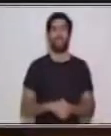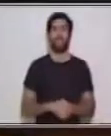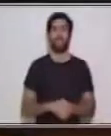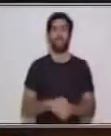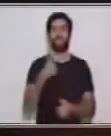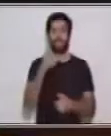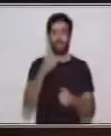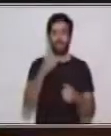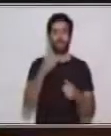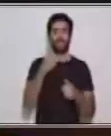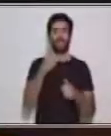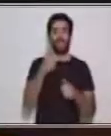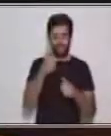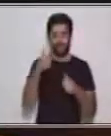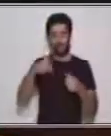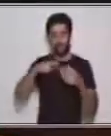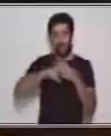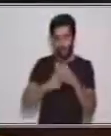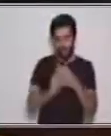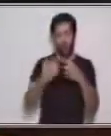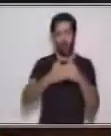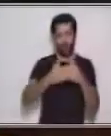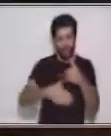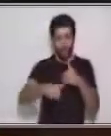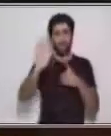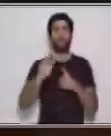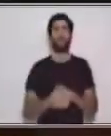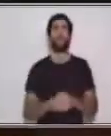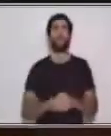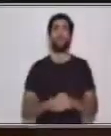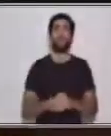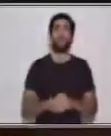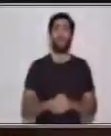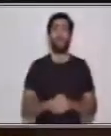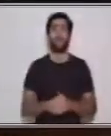buenos días. Entonces, con esto comenzamos.